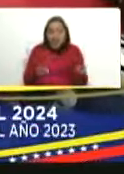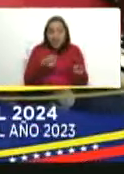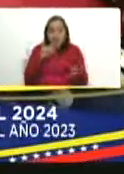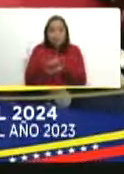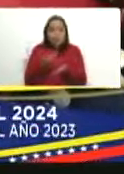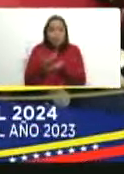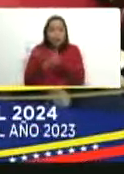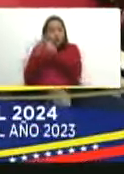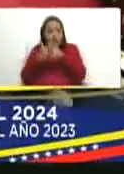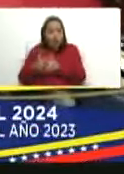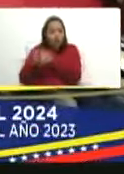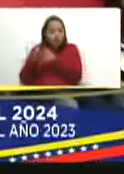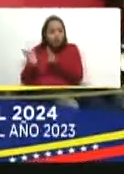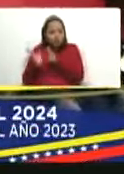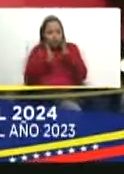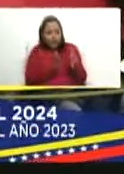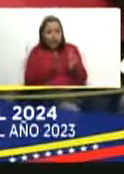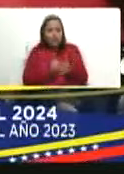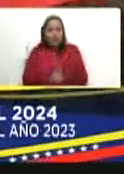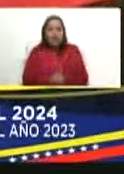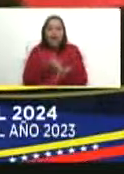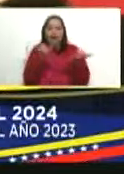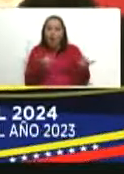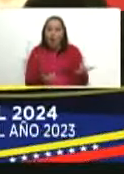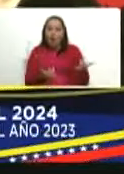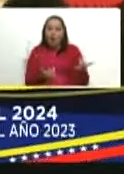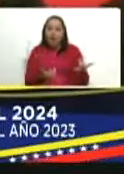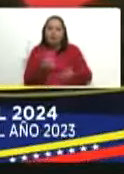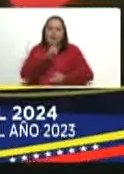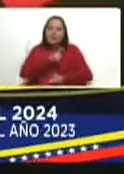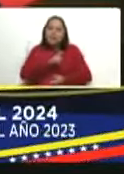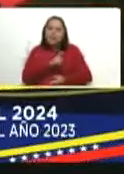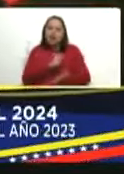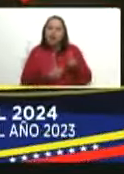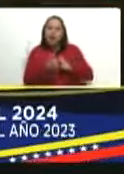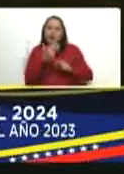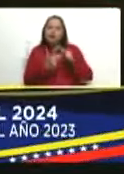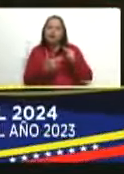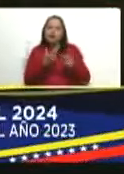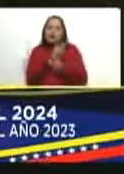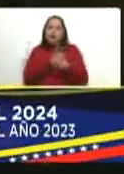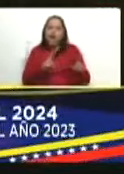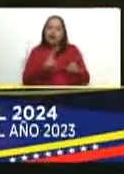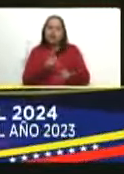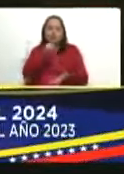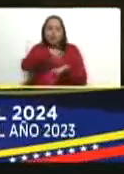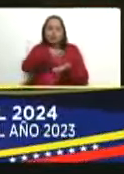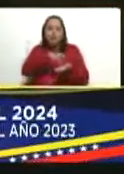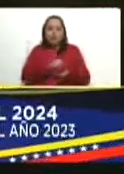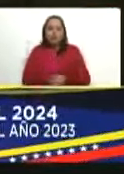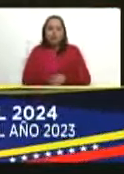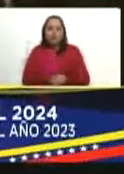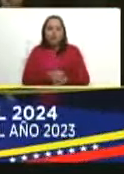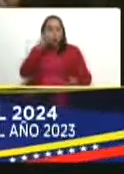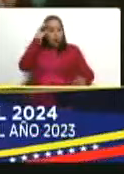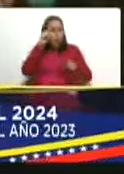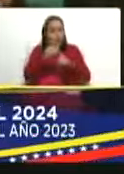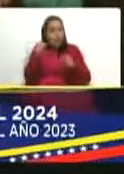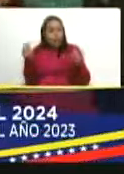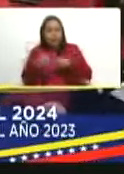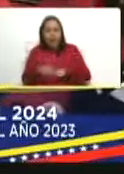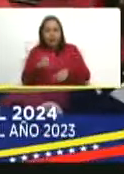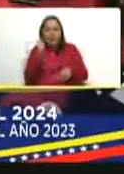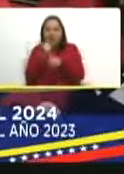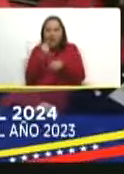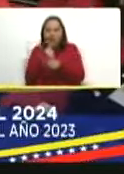en el centro de la necesidad de construir una nueva democracia participativa y protagónica. El reto es edificar una amplia arquitectura